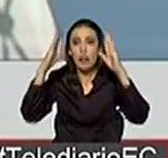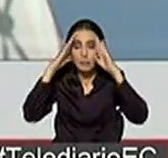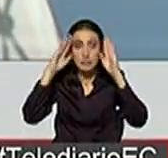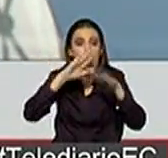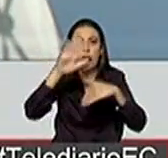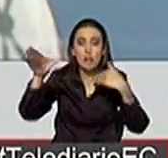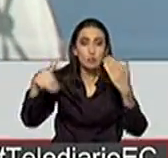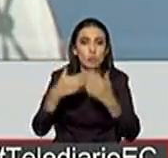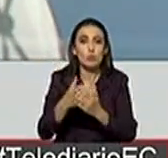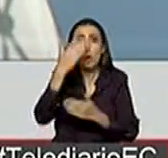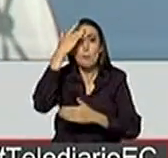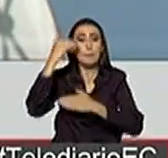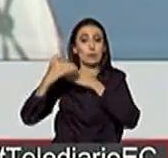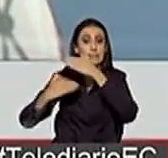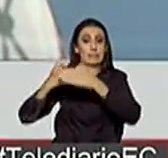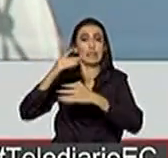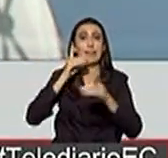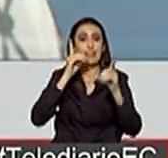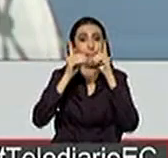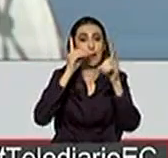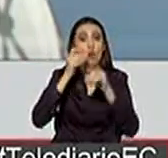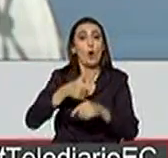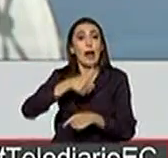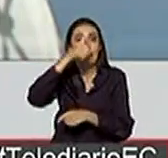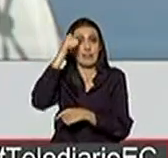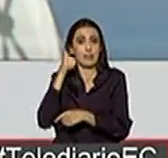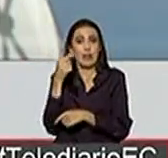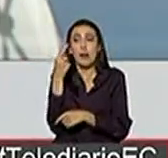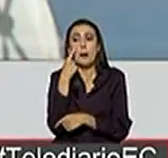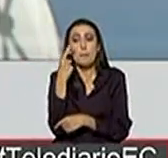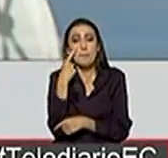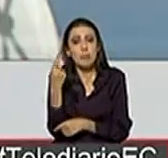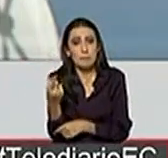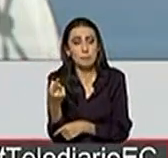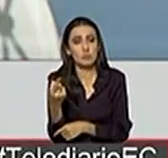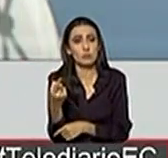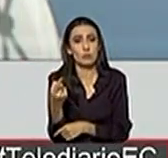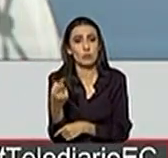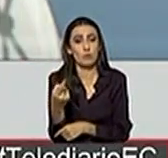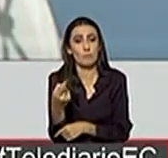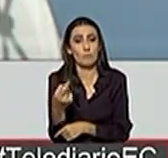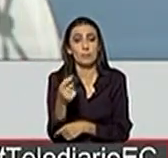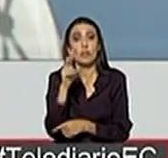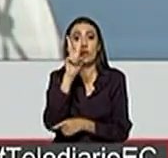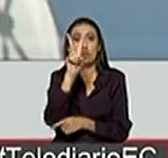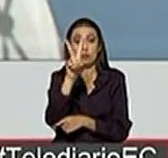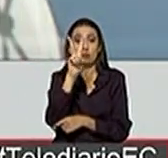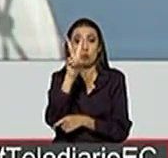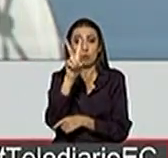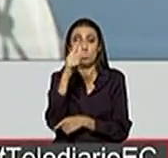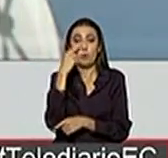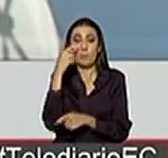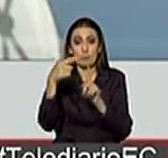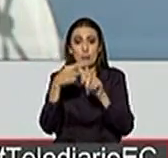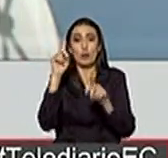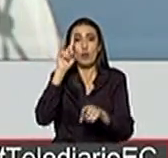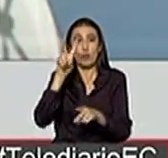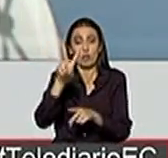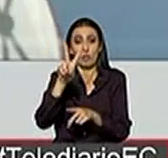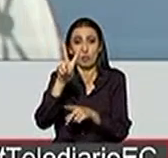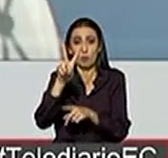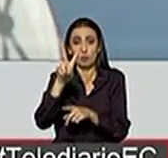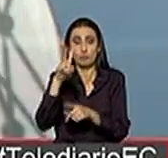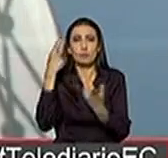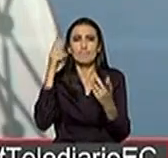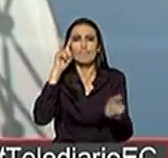proceso de diálogo del día de ayer observamos e incluso lo mencionaron fracturas la primera una fractura social